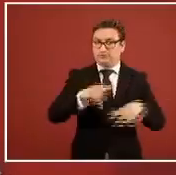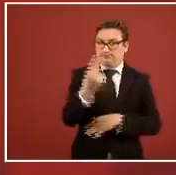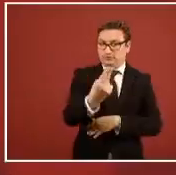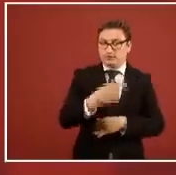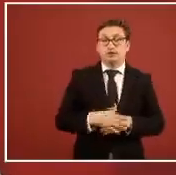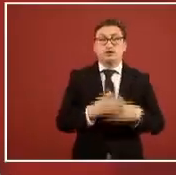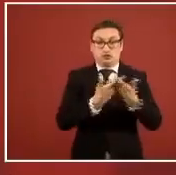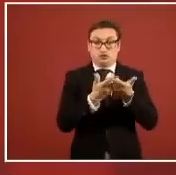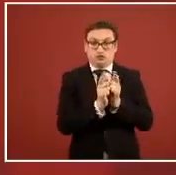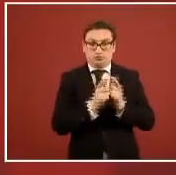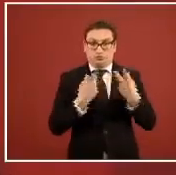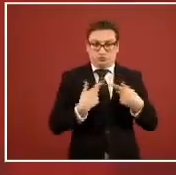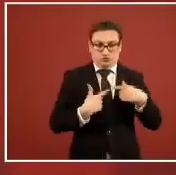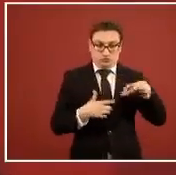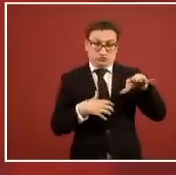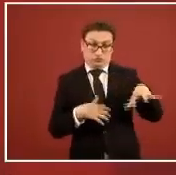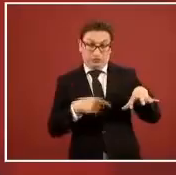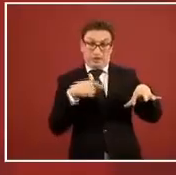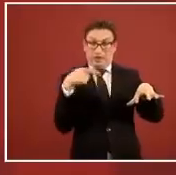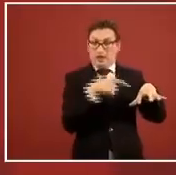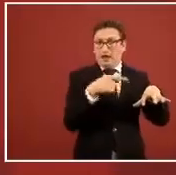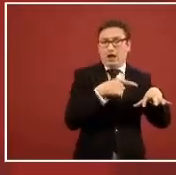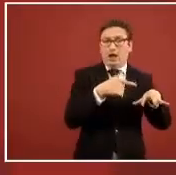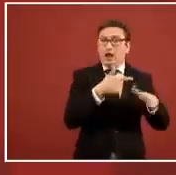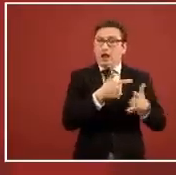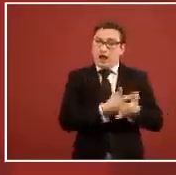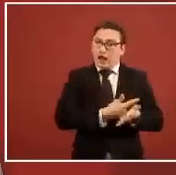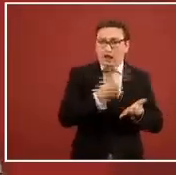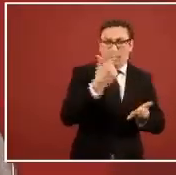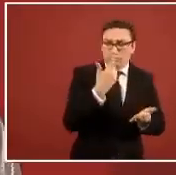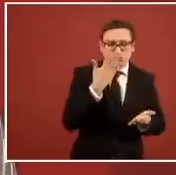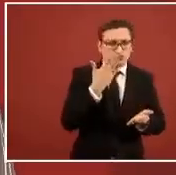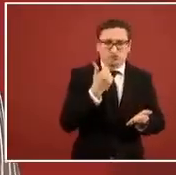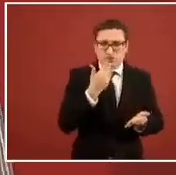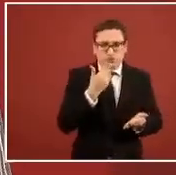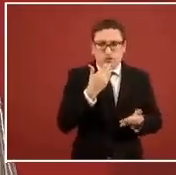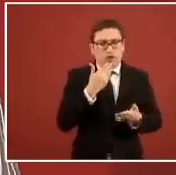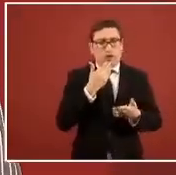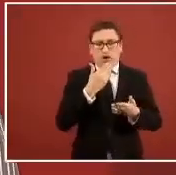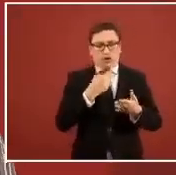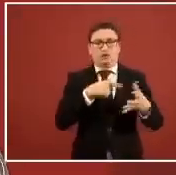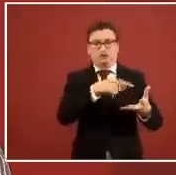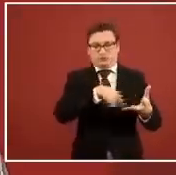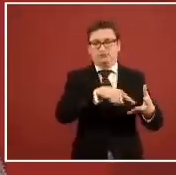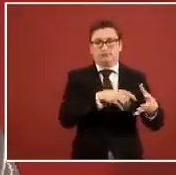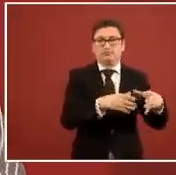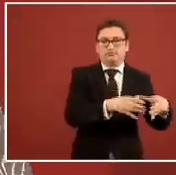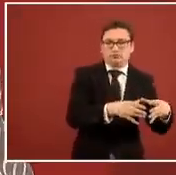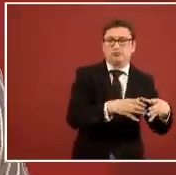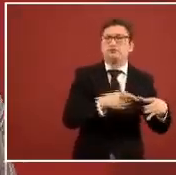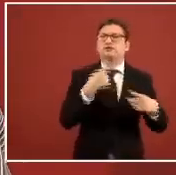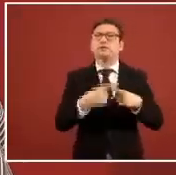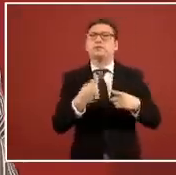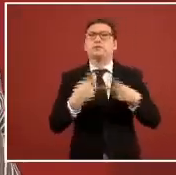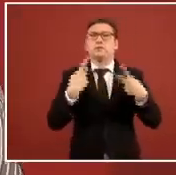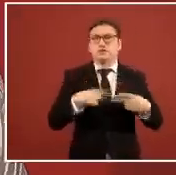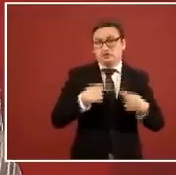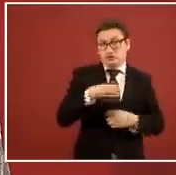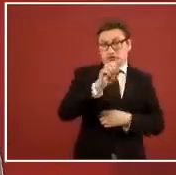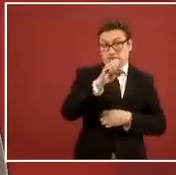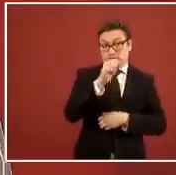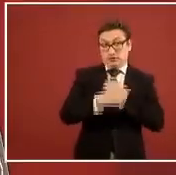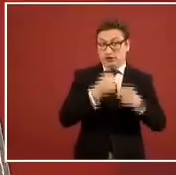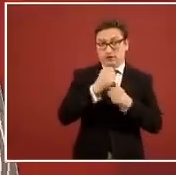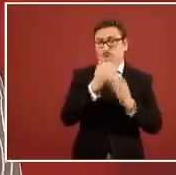Las personas que no tienen un alto riesgo de complicarse, que tienen bajo riesgo de complicarse, y son personas menores de 60